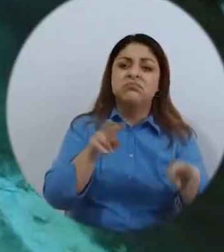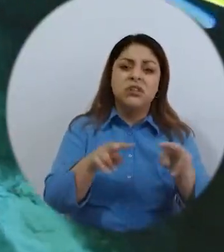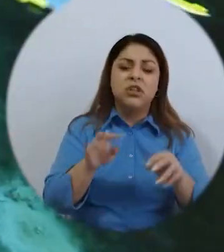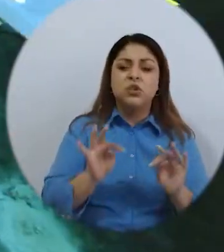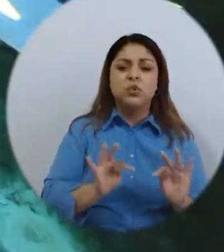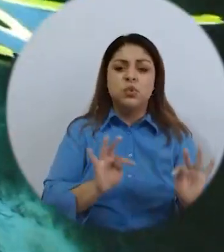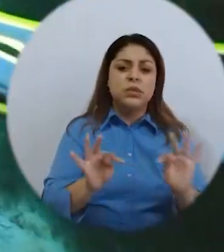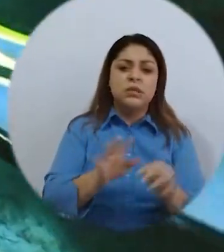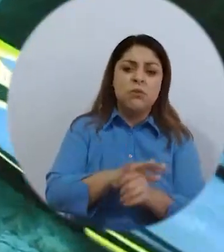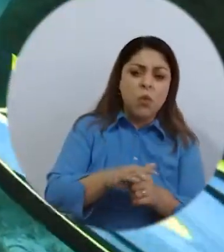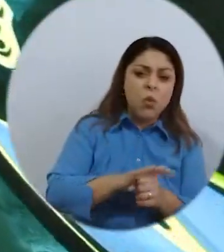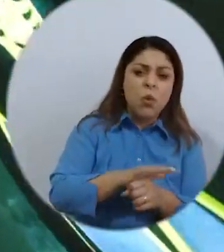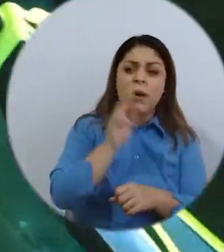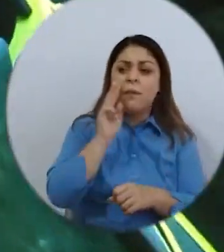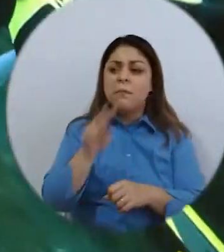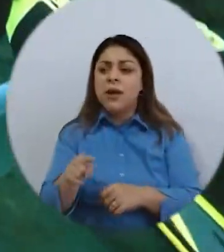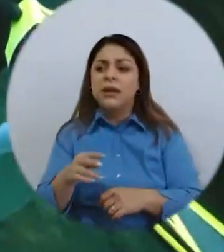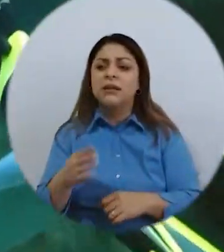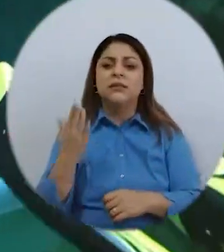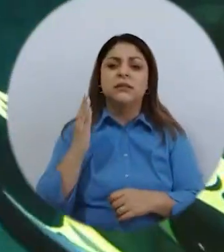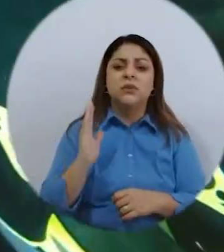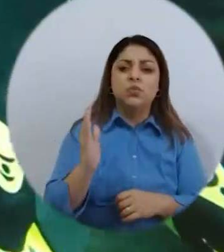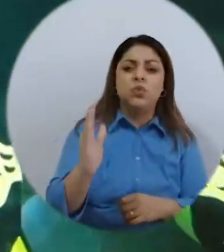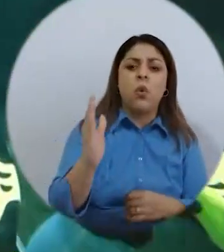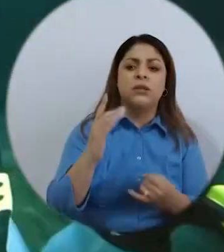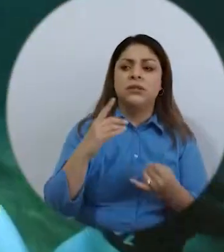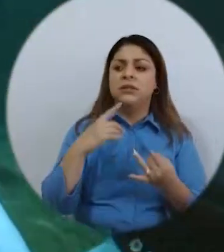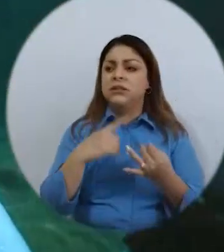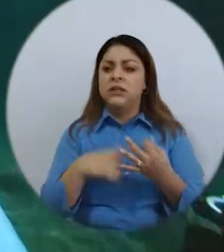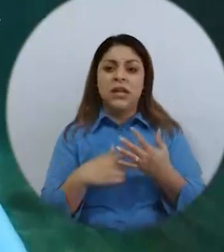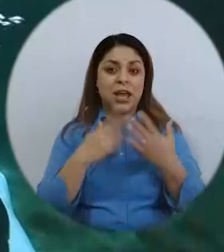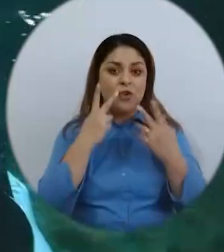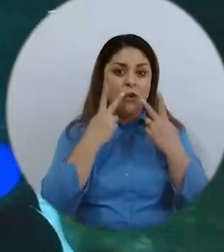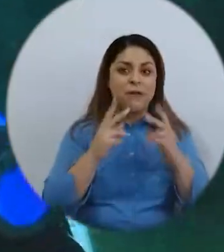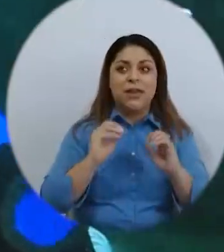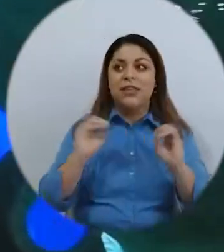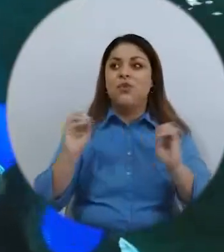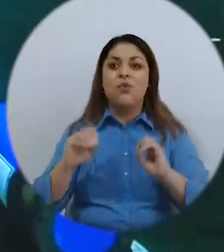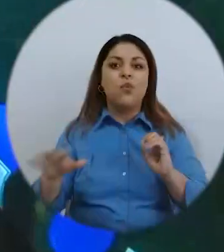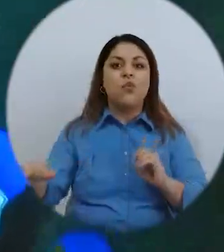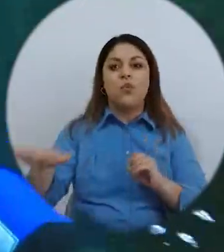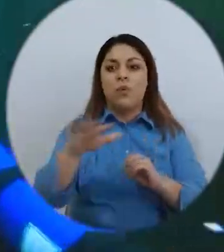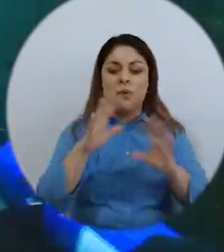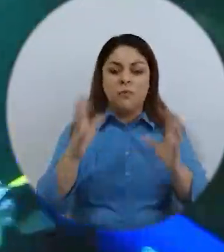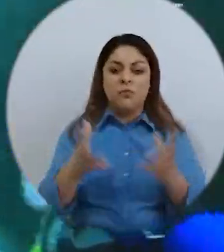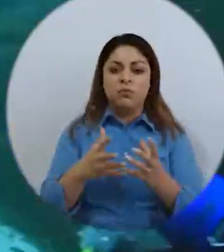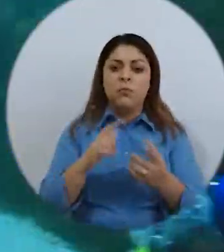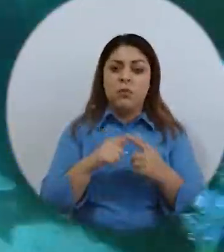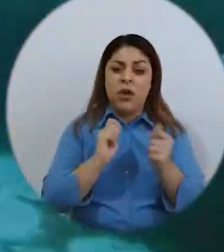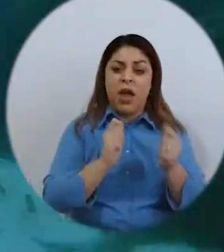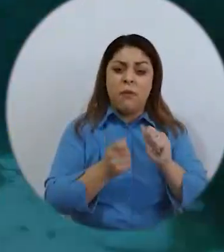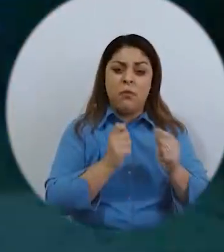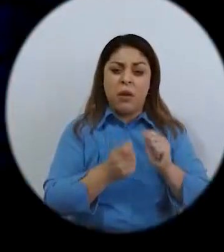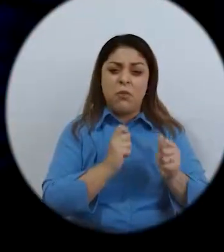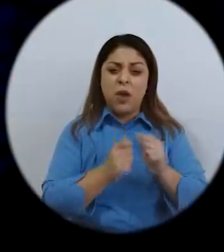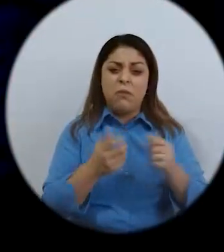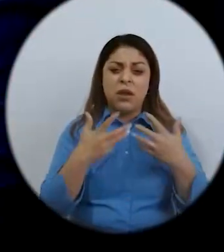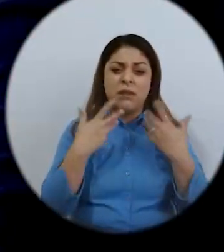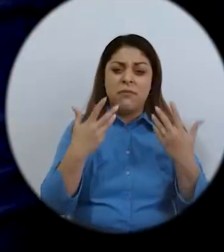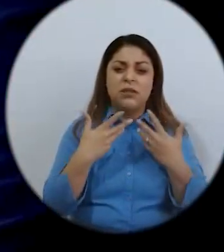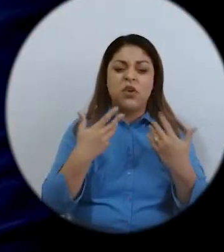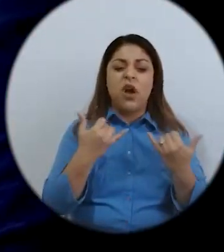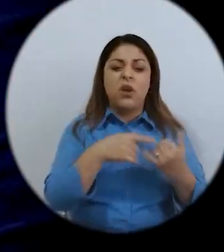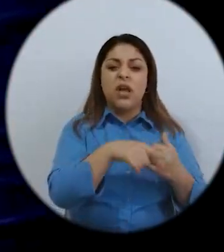hacer turismo sostenible en la isla, observar a los tiburones, observar especies que no se ven en ninguna otra parte del mundo, lamentablemente el cambio climático